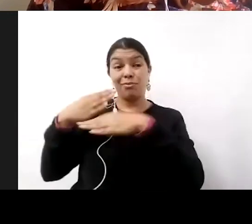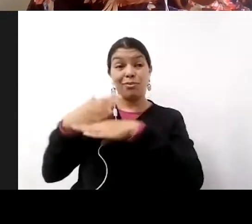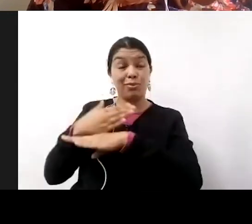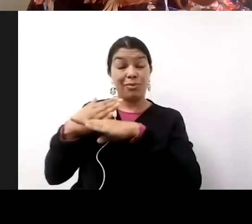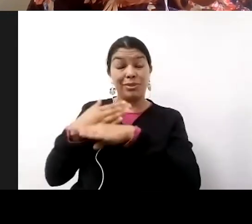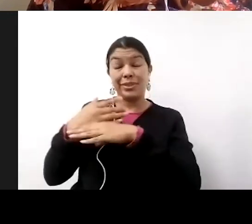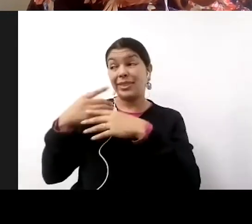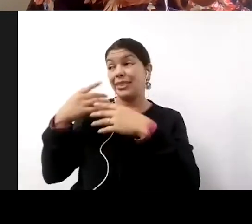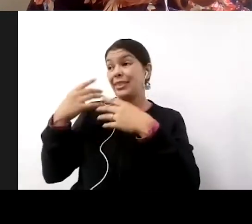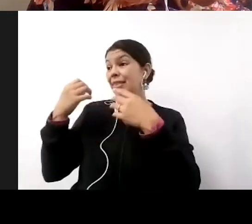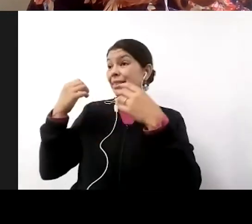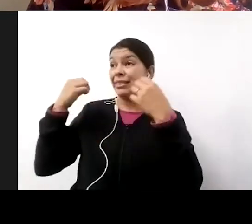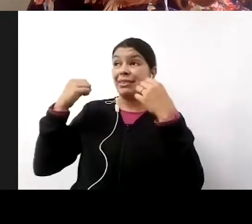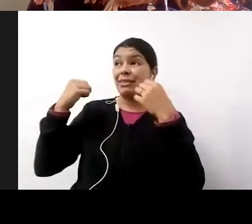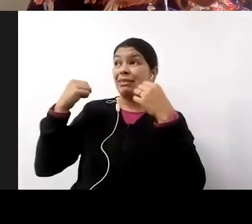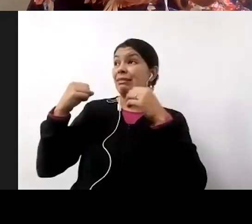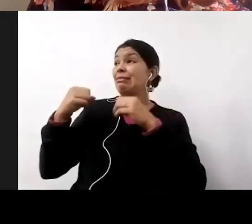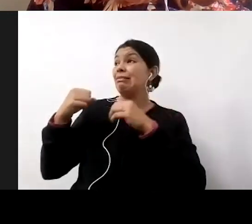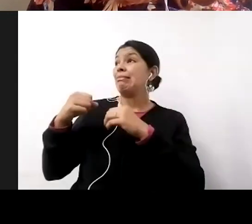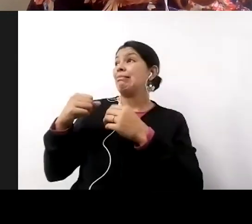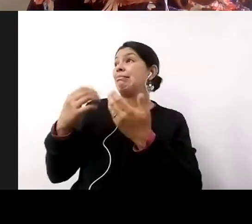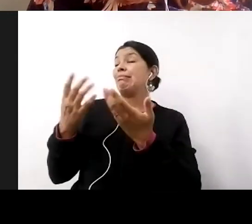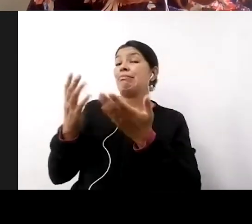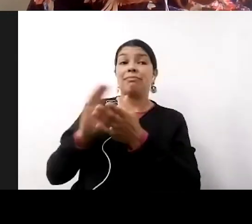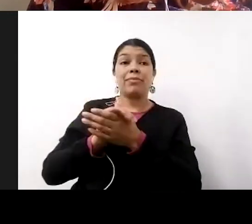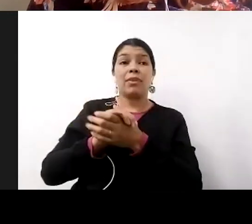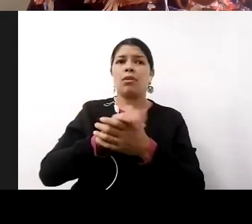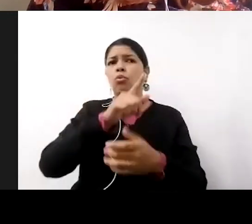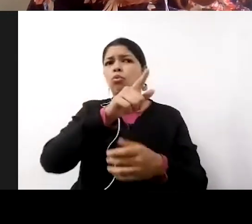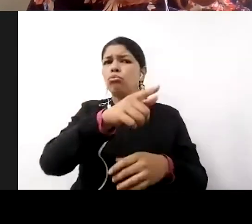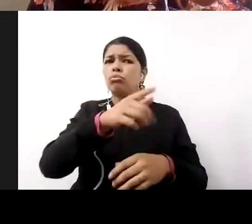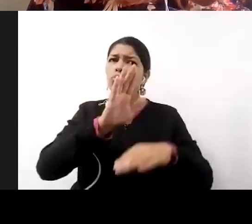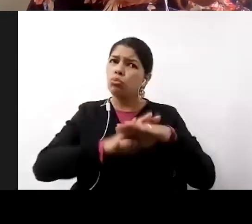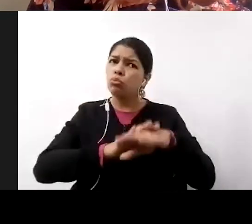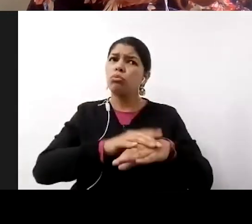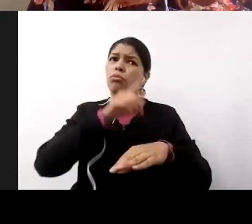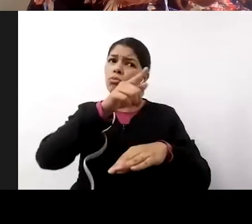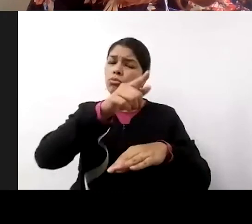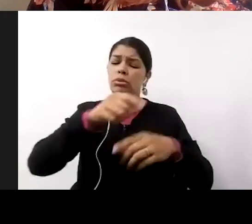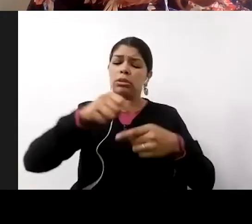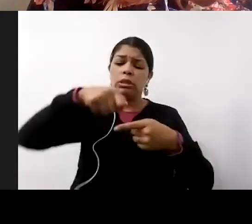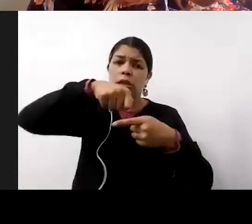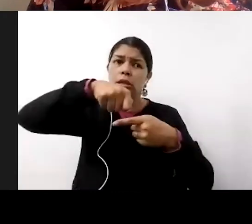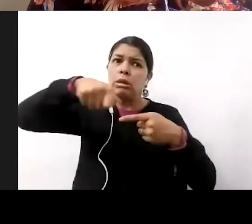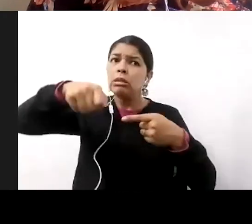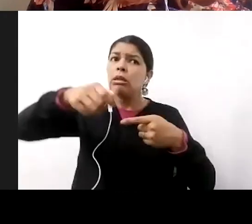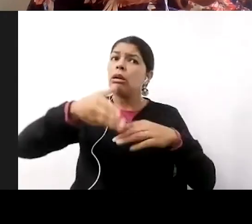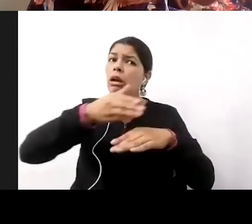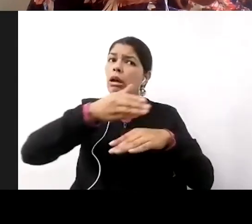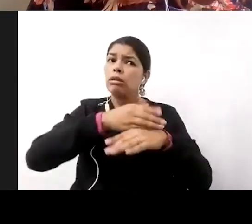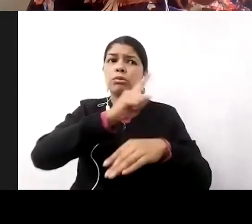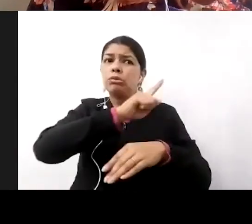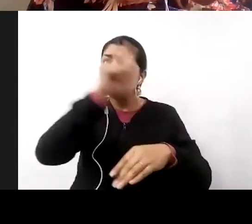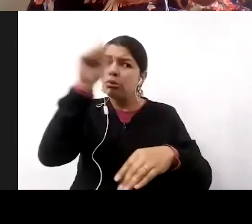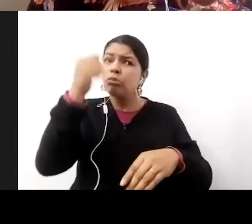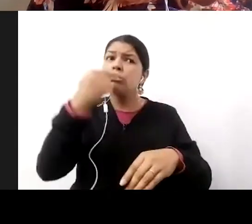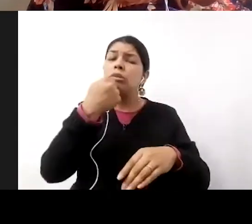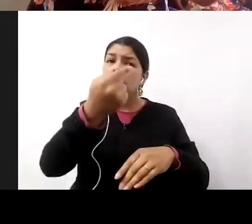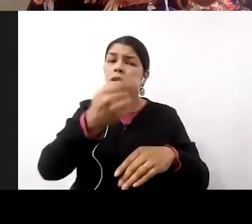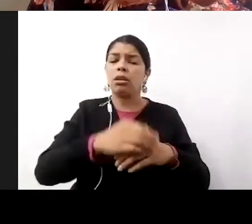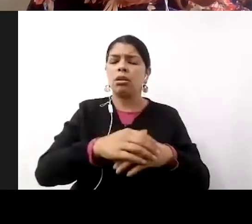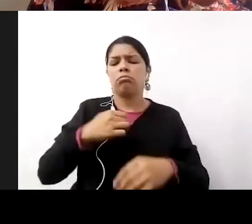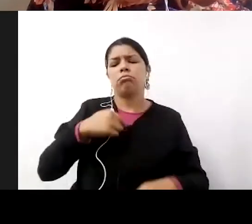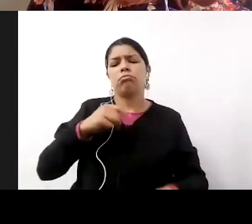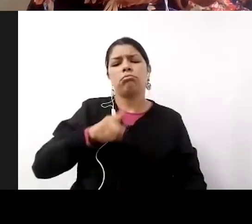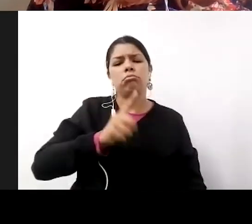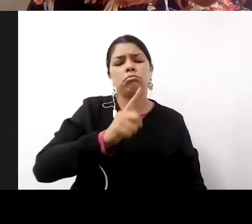había, no sé, presionado de manera inadecuada entonces la crema dental y cuando llegó a cepillarse la vio